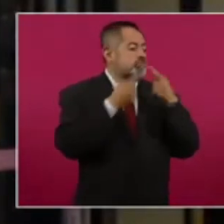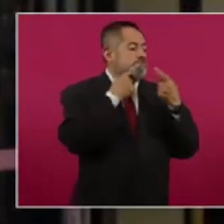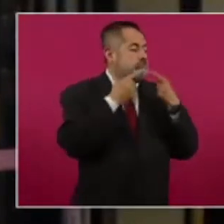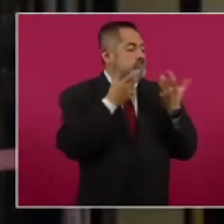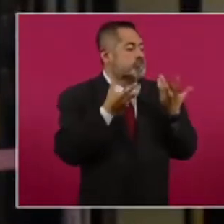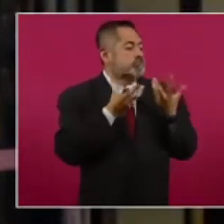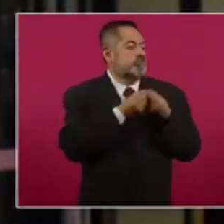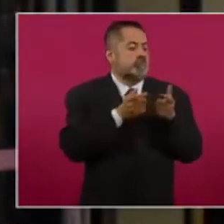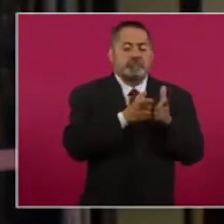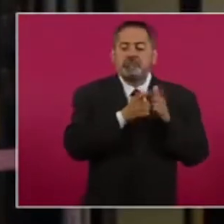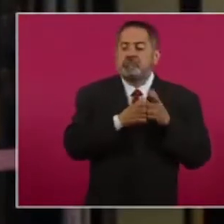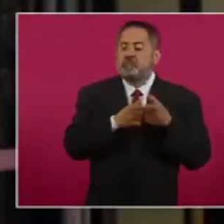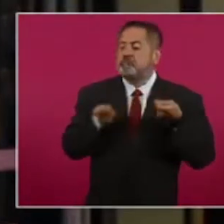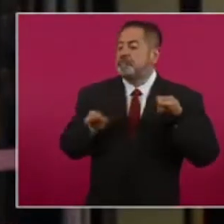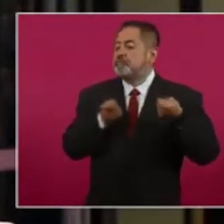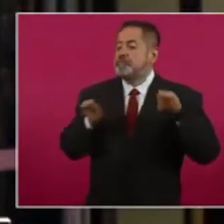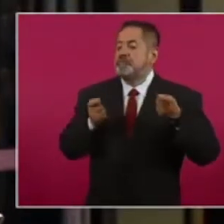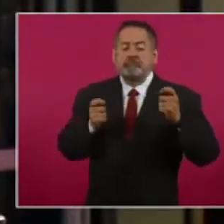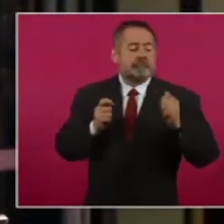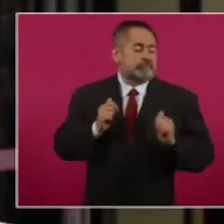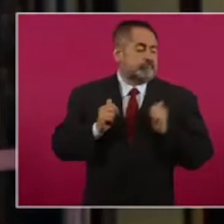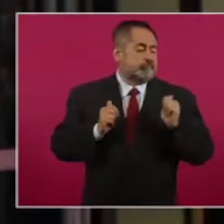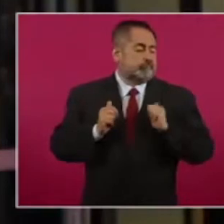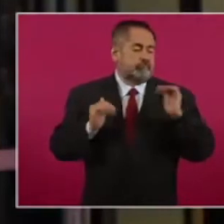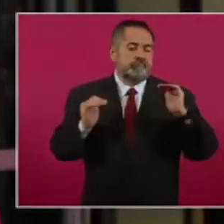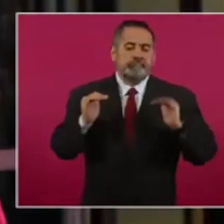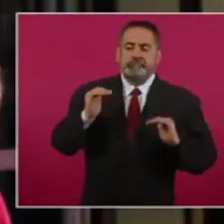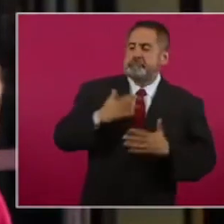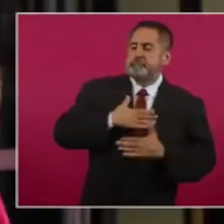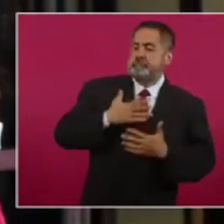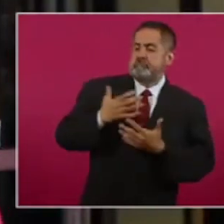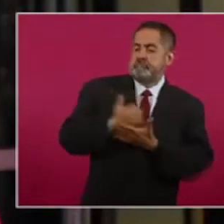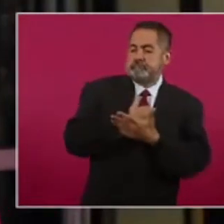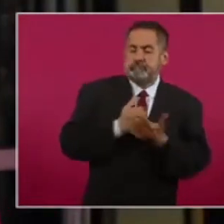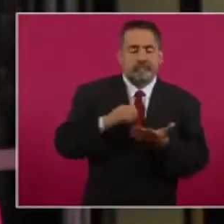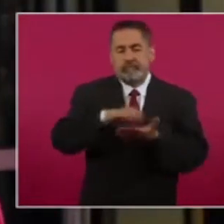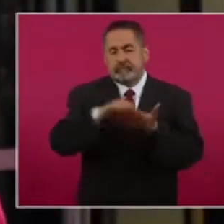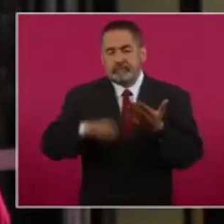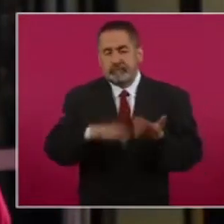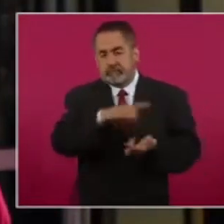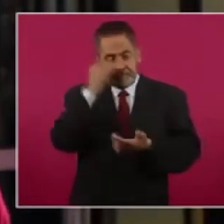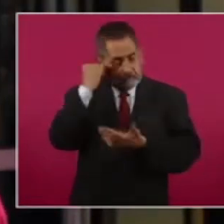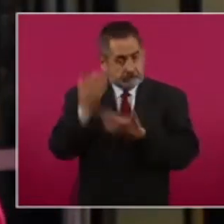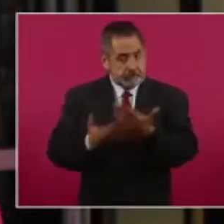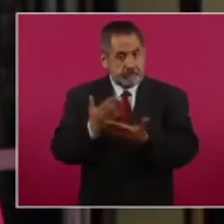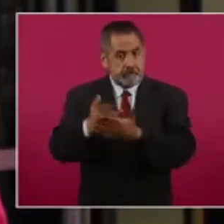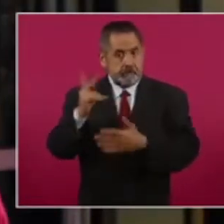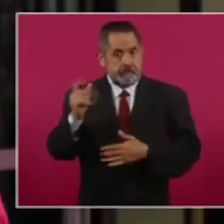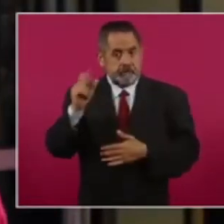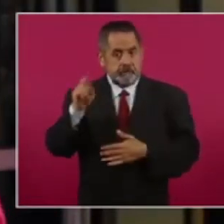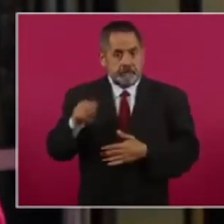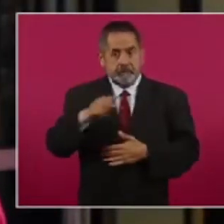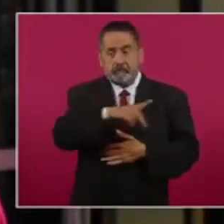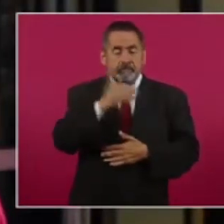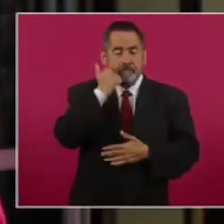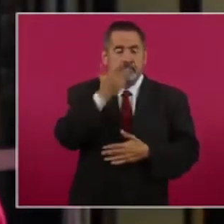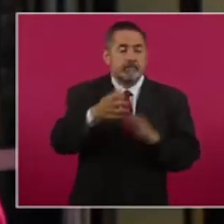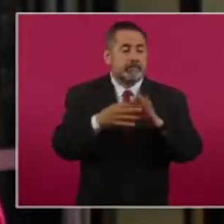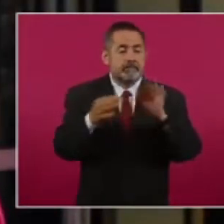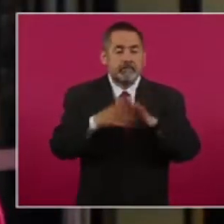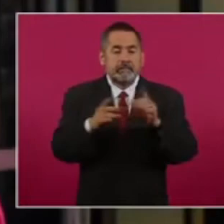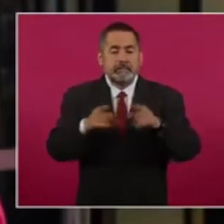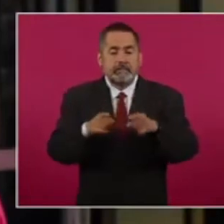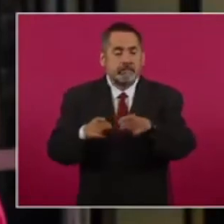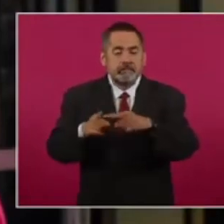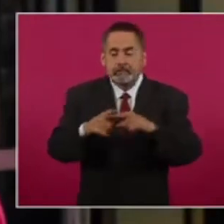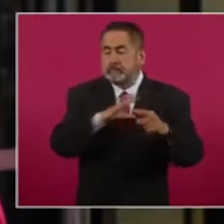e inclinen la balanza de acuerdo a sus intereses. Por ejemplo, la propuesta del PAN, que busca regular la declinación de las